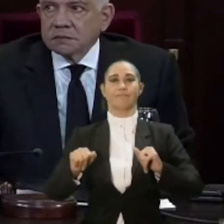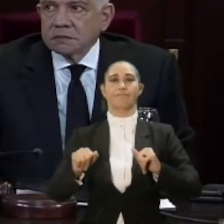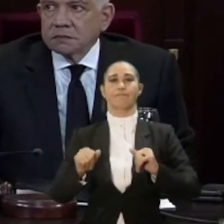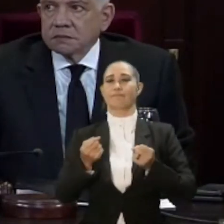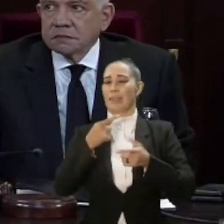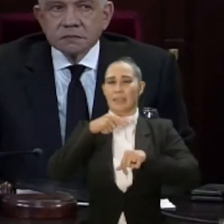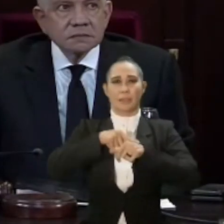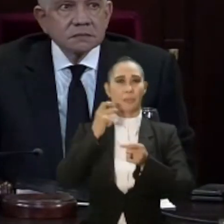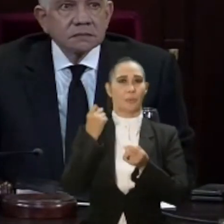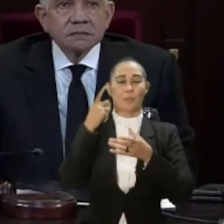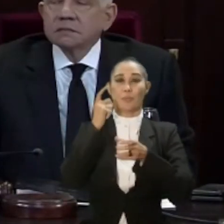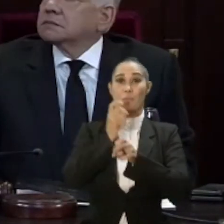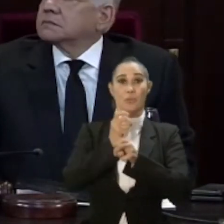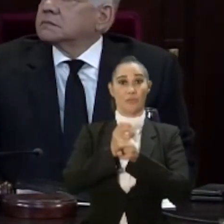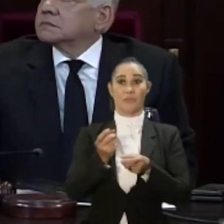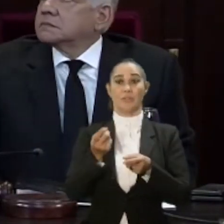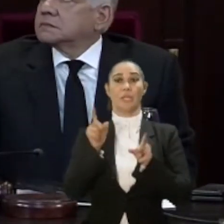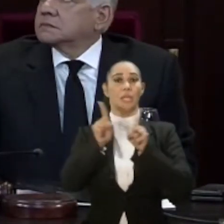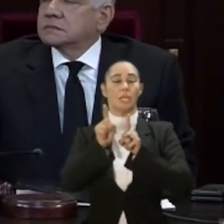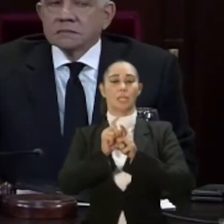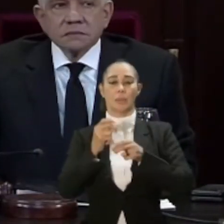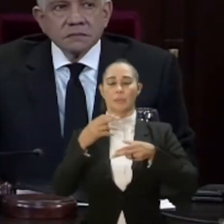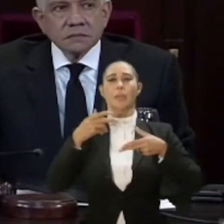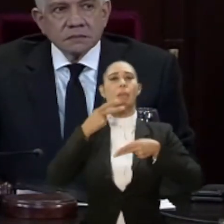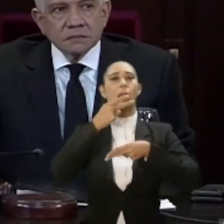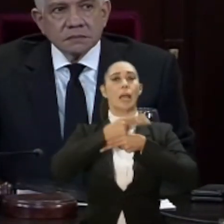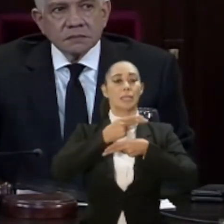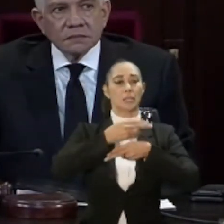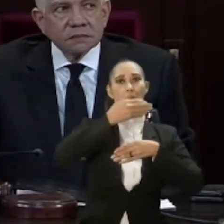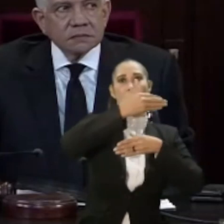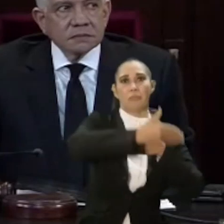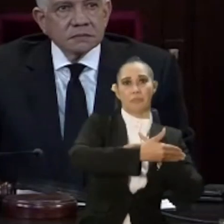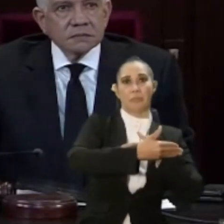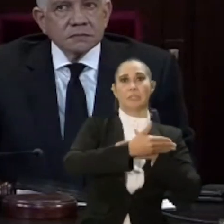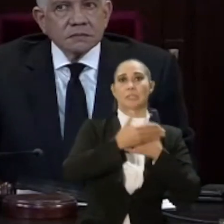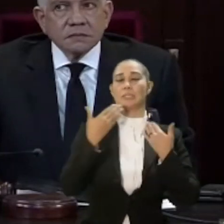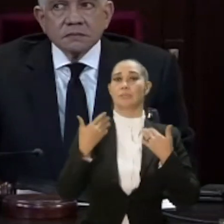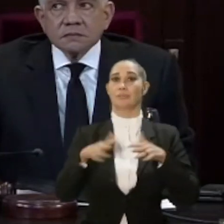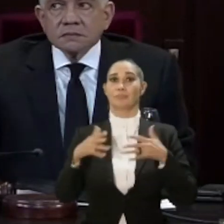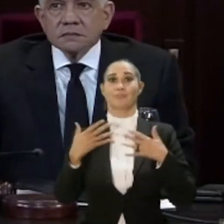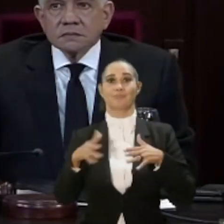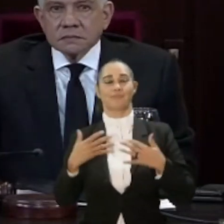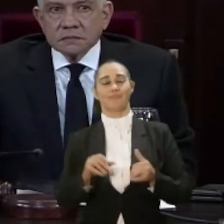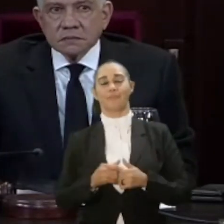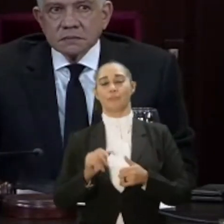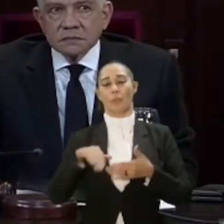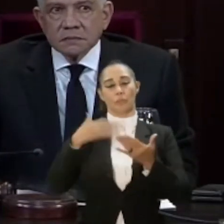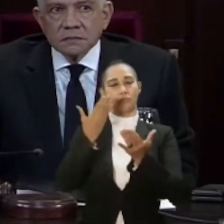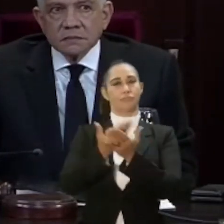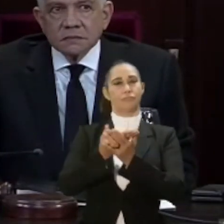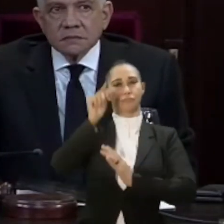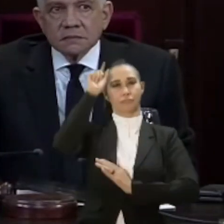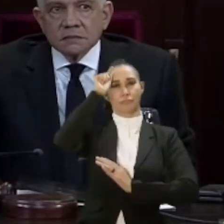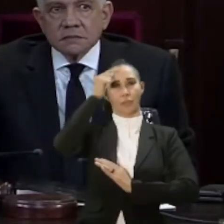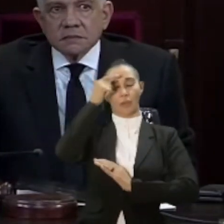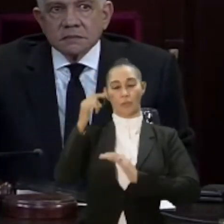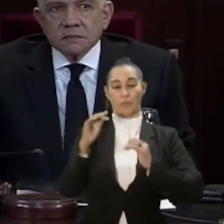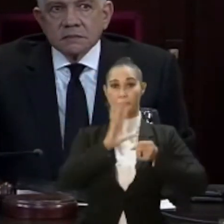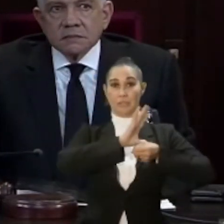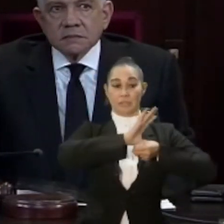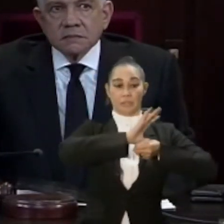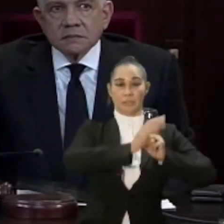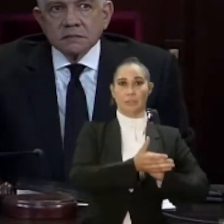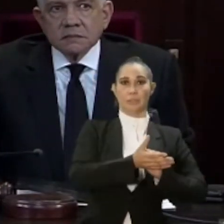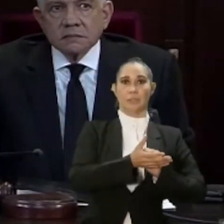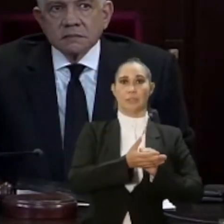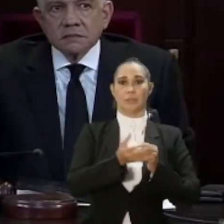historia en nuestro país vecino, Haití. Cuando llegamos al gobierno, en mitad de la pandemia, nos encontramos sin